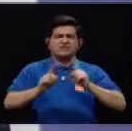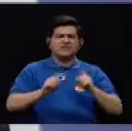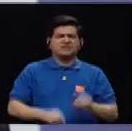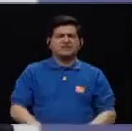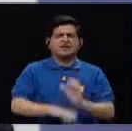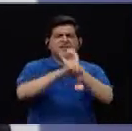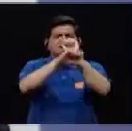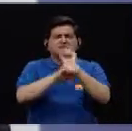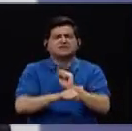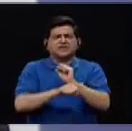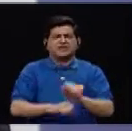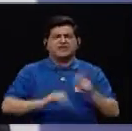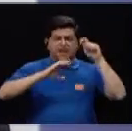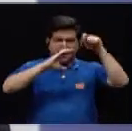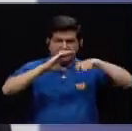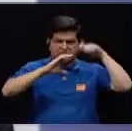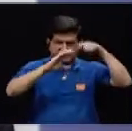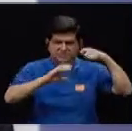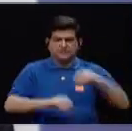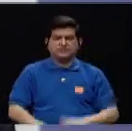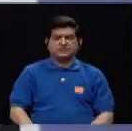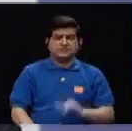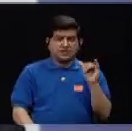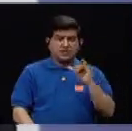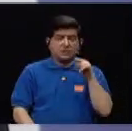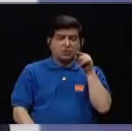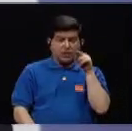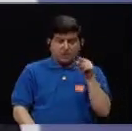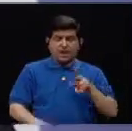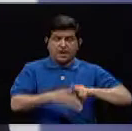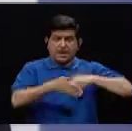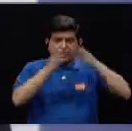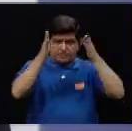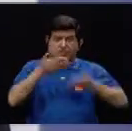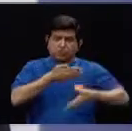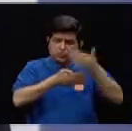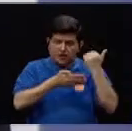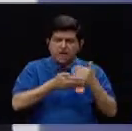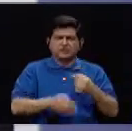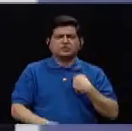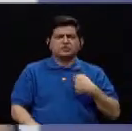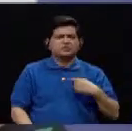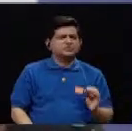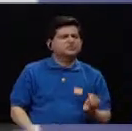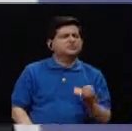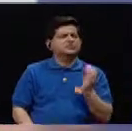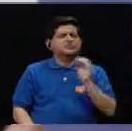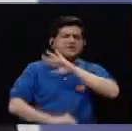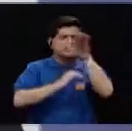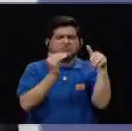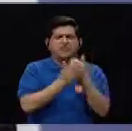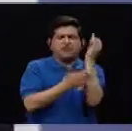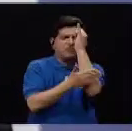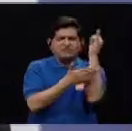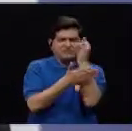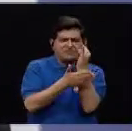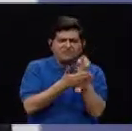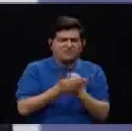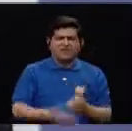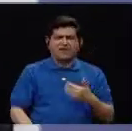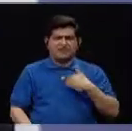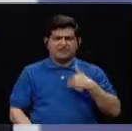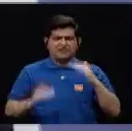diferentes clásicos del cine. Entonces, también él era pintor, entonces crecí mucho con todo eso artístico Claro.